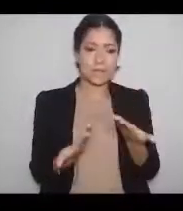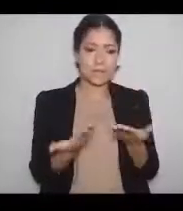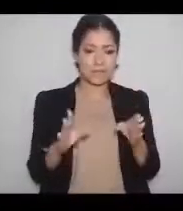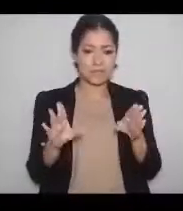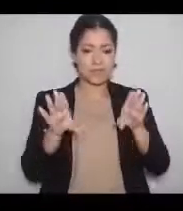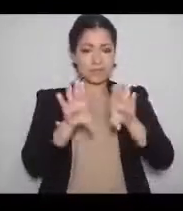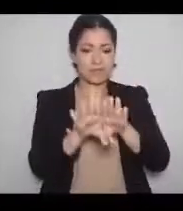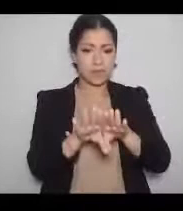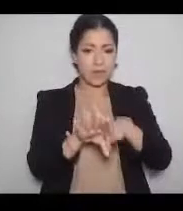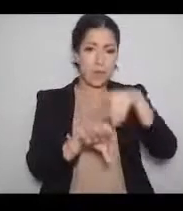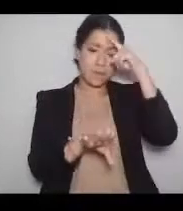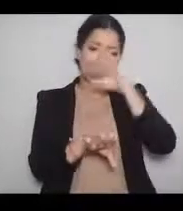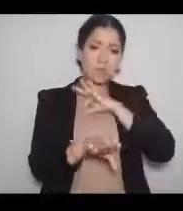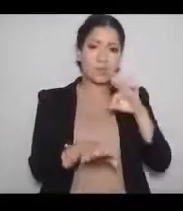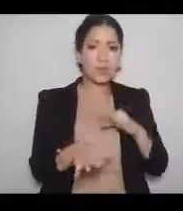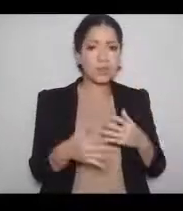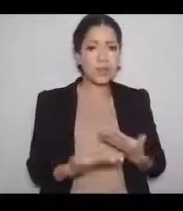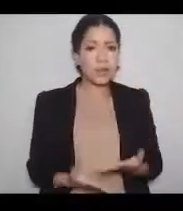decirnos!